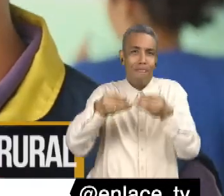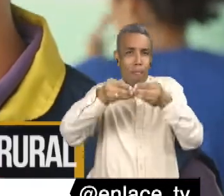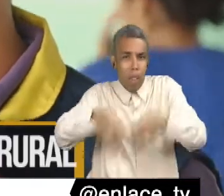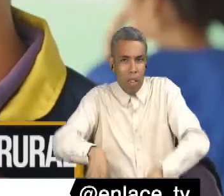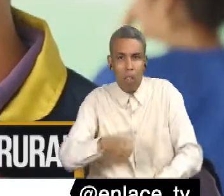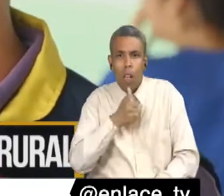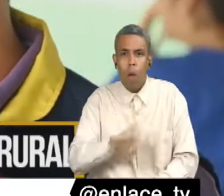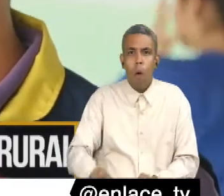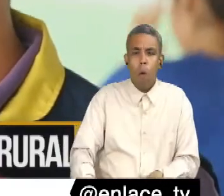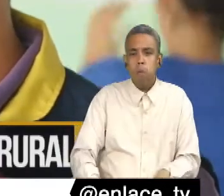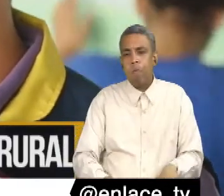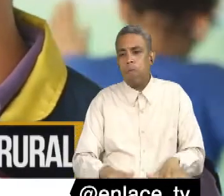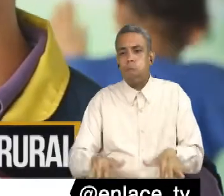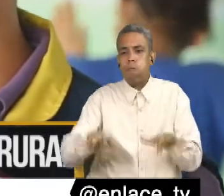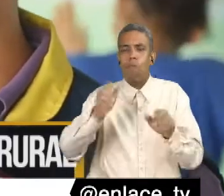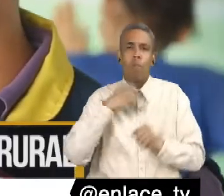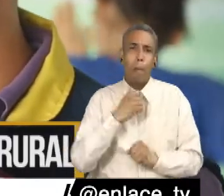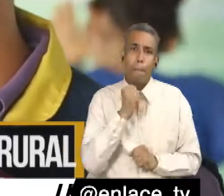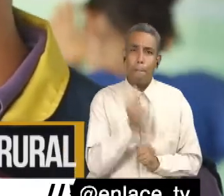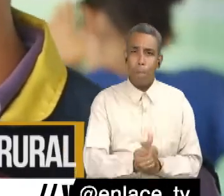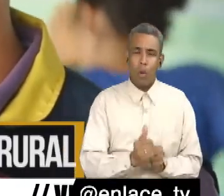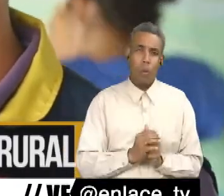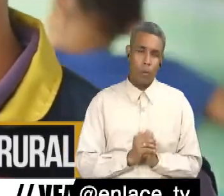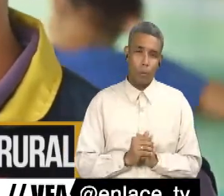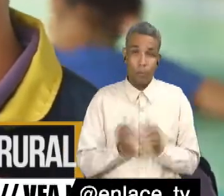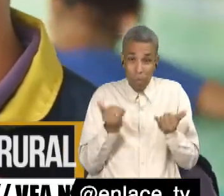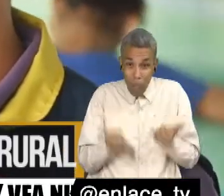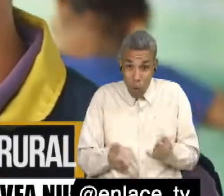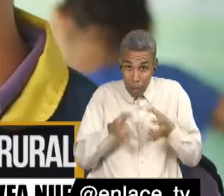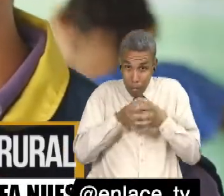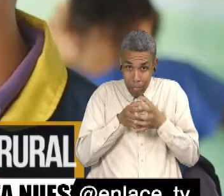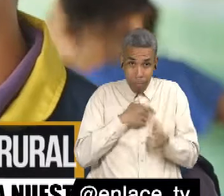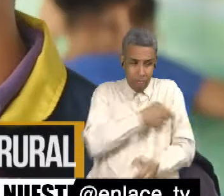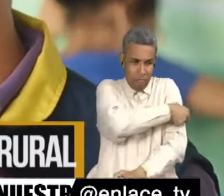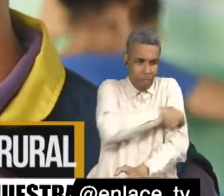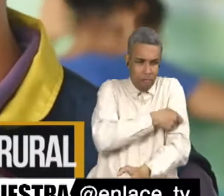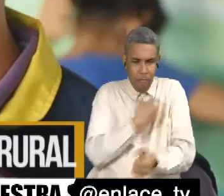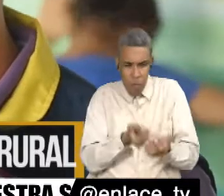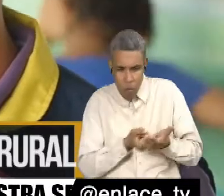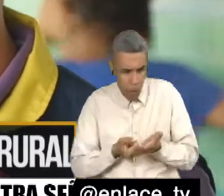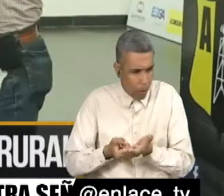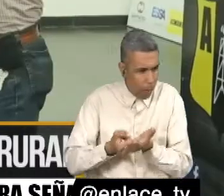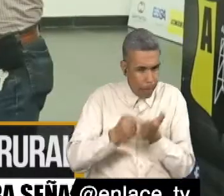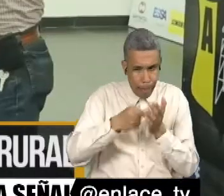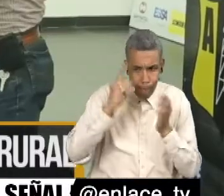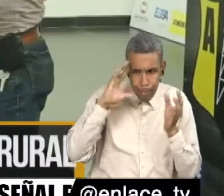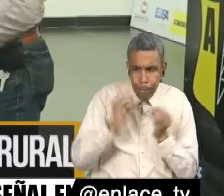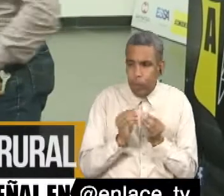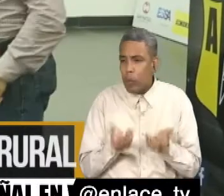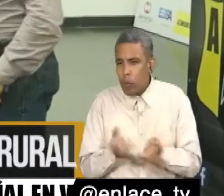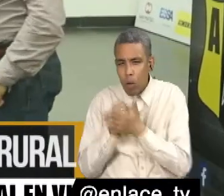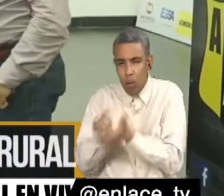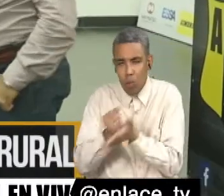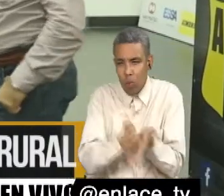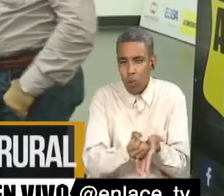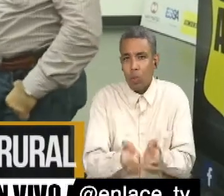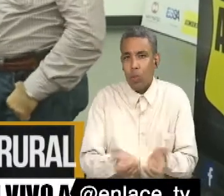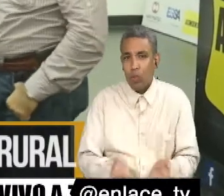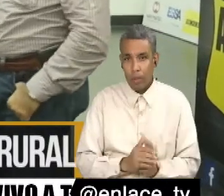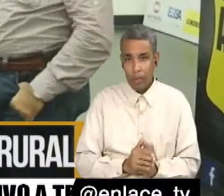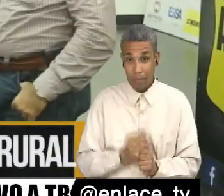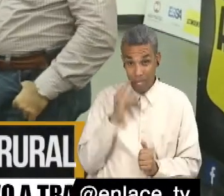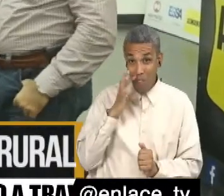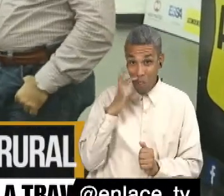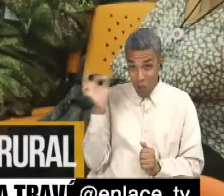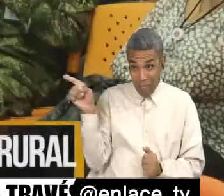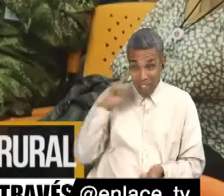Consejo Municipal la declaratoria de calamidad pública, la vamos a declarar. Alejandro Borges, secretario de Medio